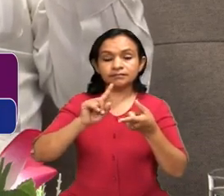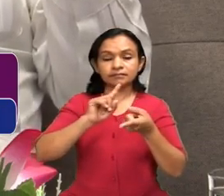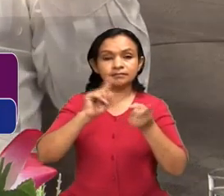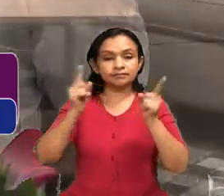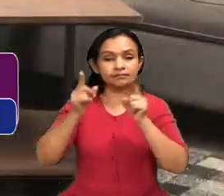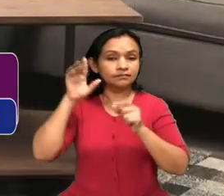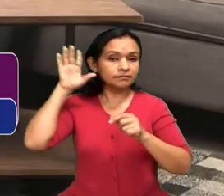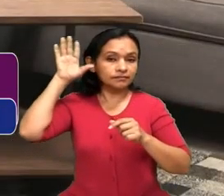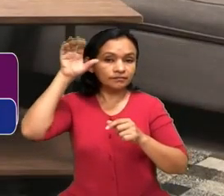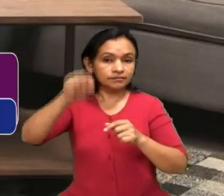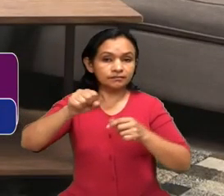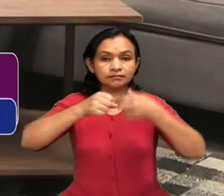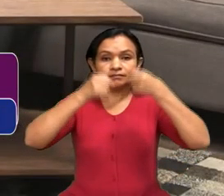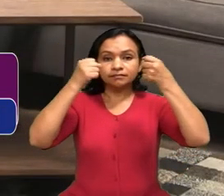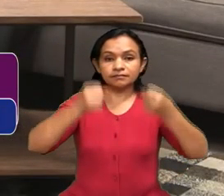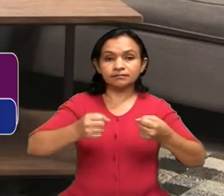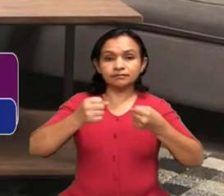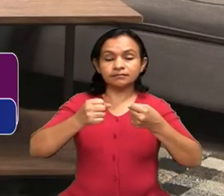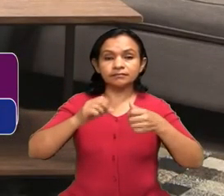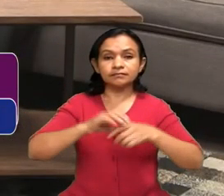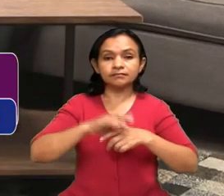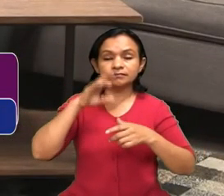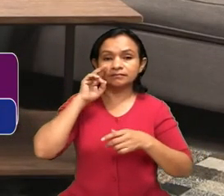Agüero. Ahí se ve que